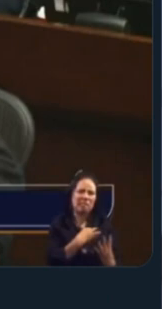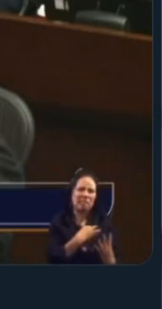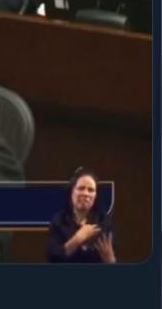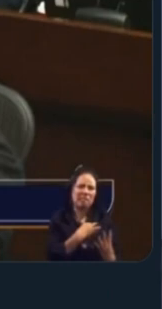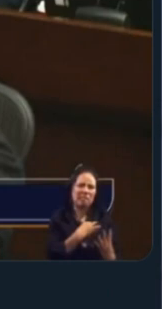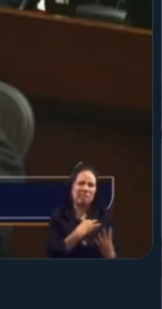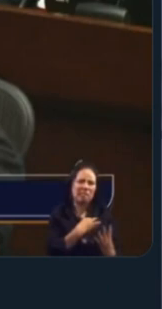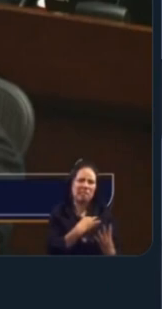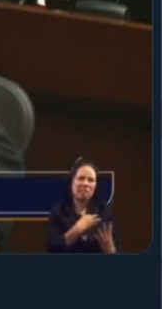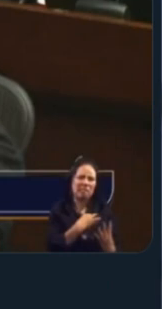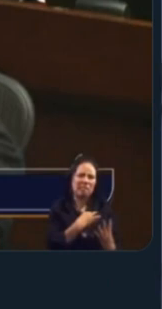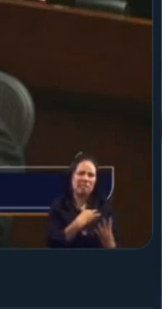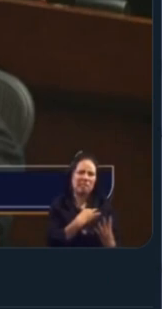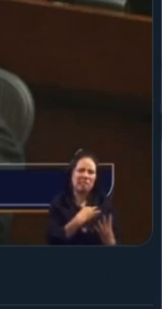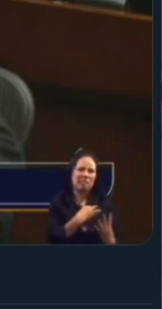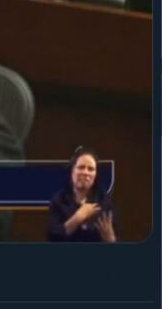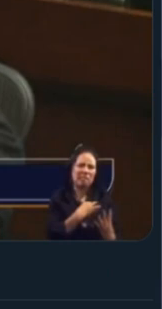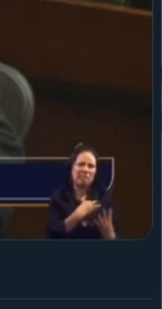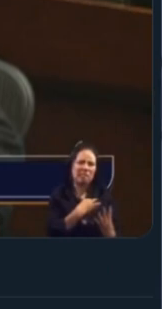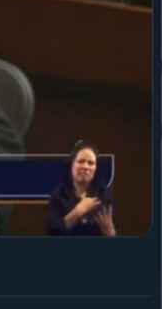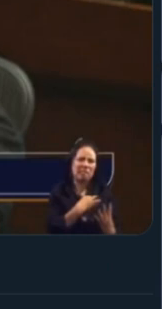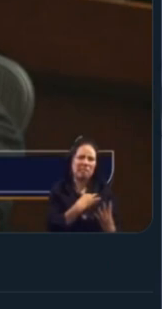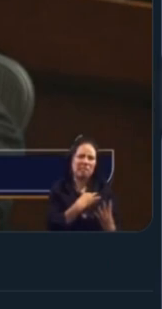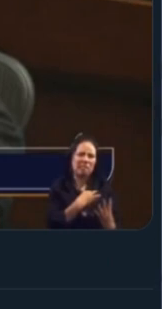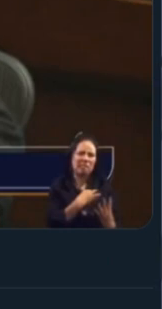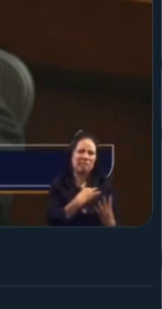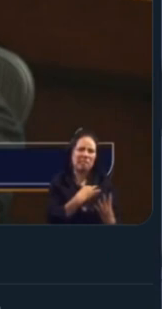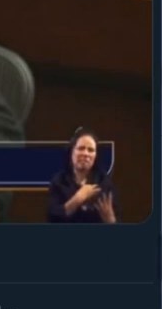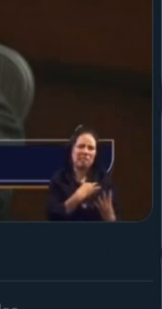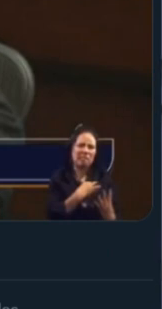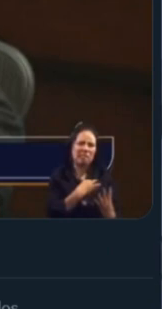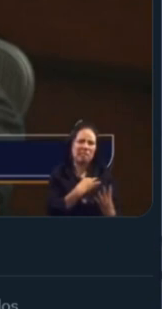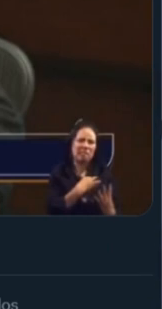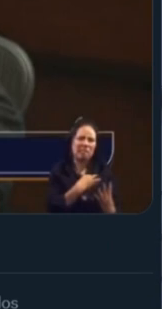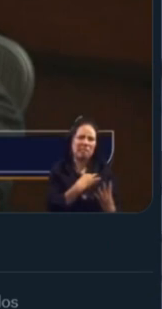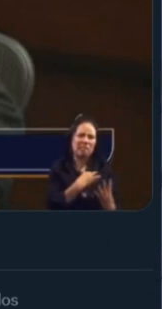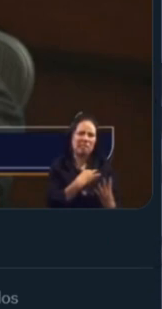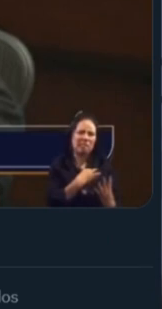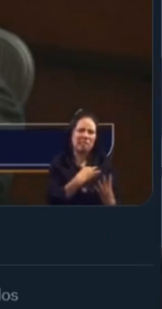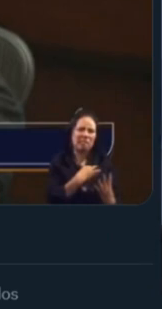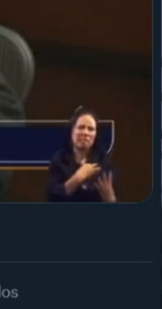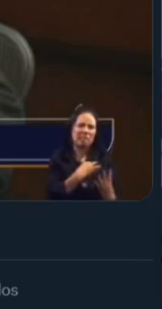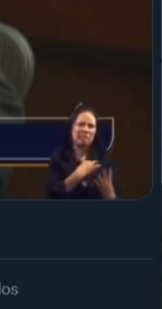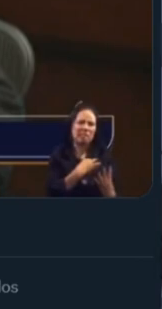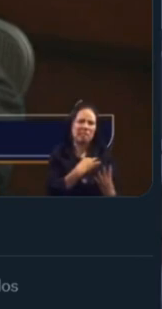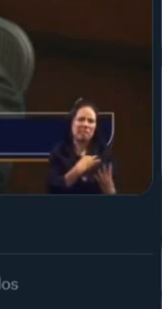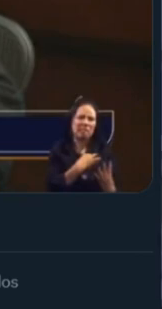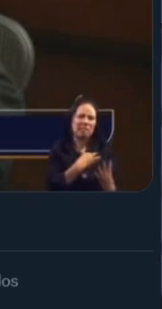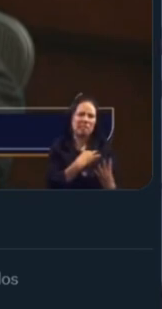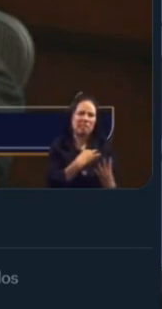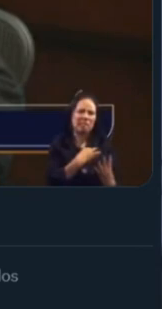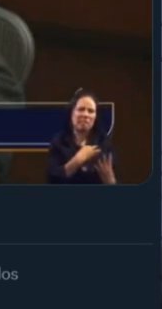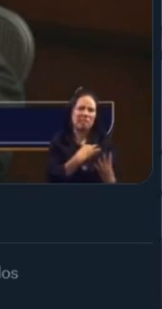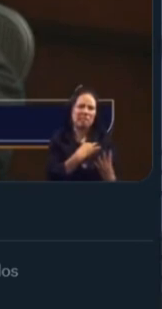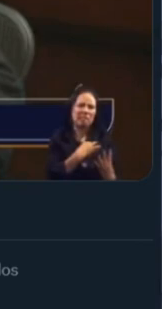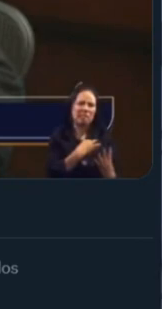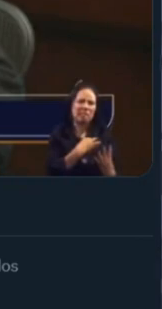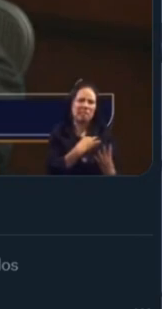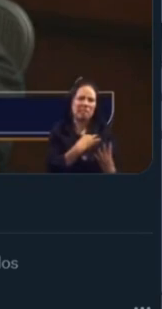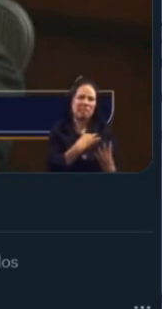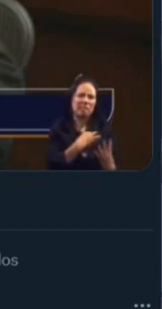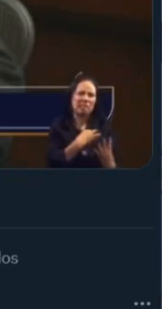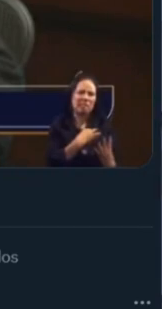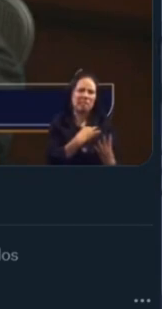debe ser espontánea debe ser pacífica evidentemente pero especialmente auténtica este gobierno comete hoy un despropósito